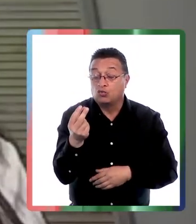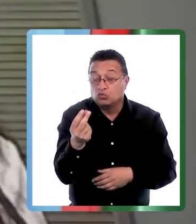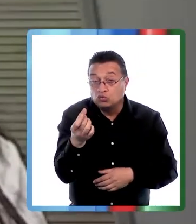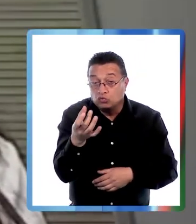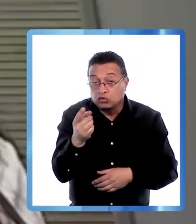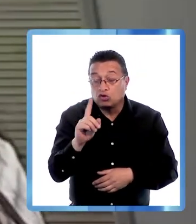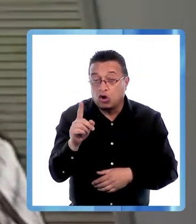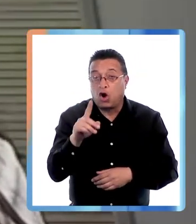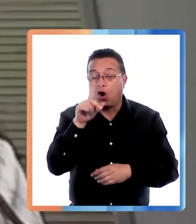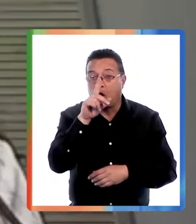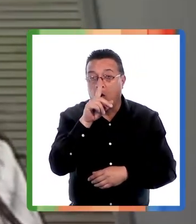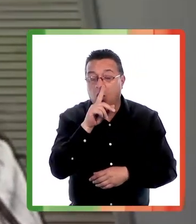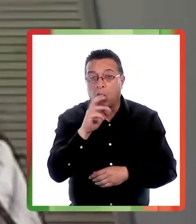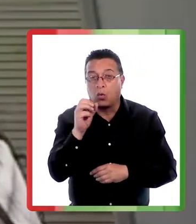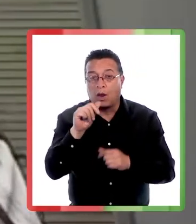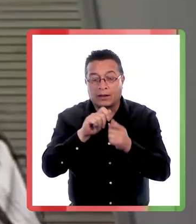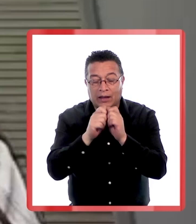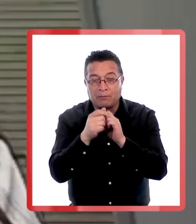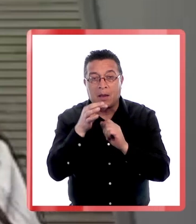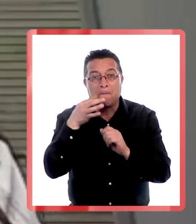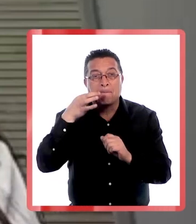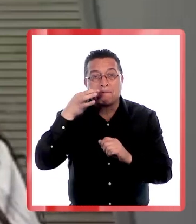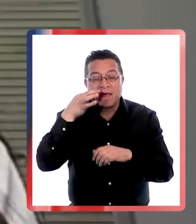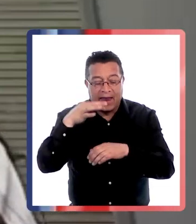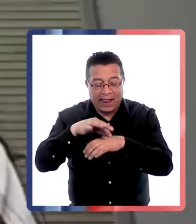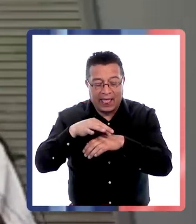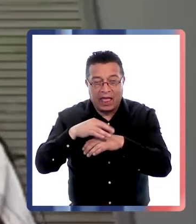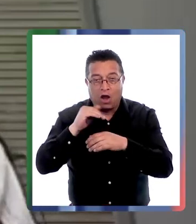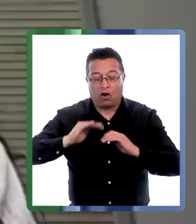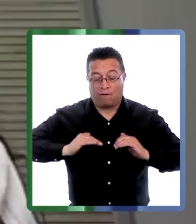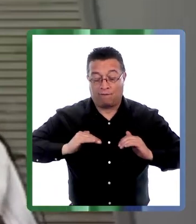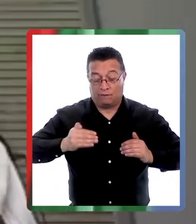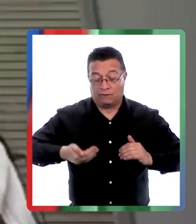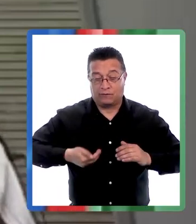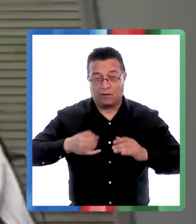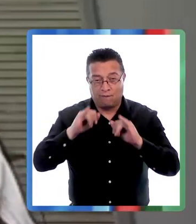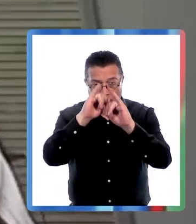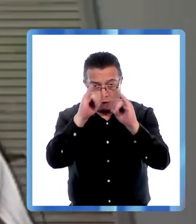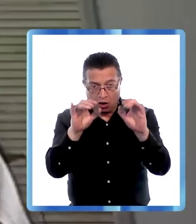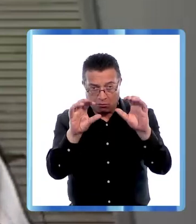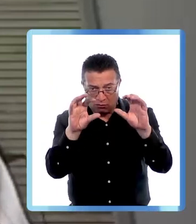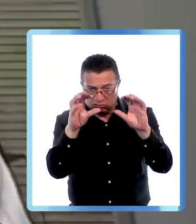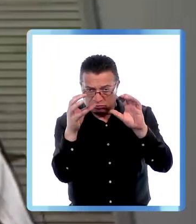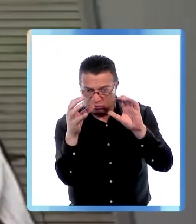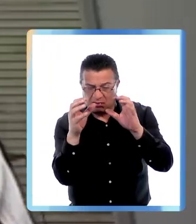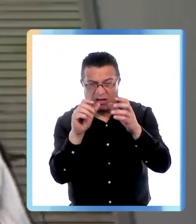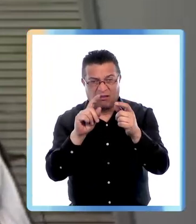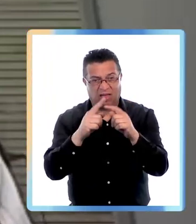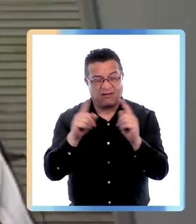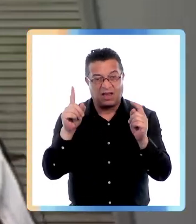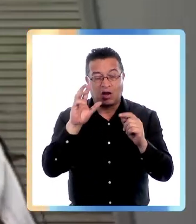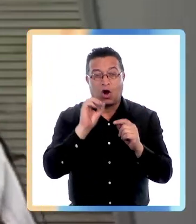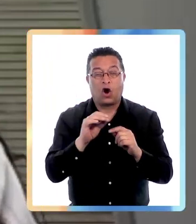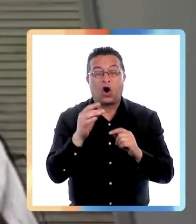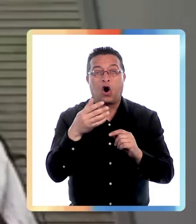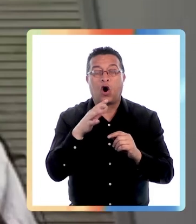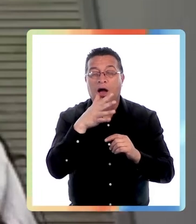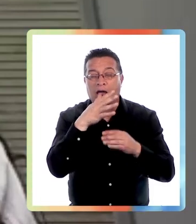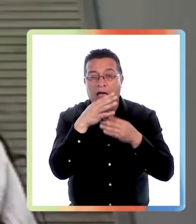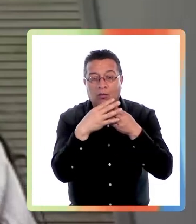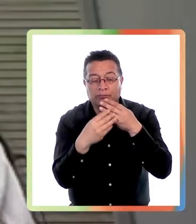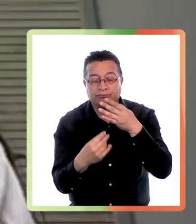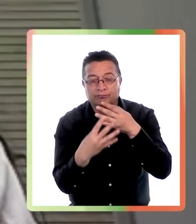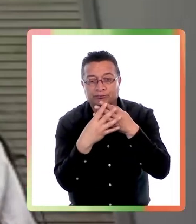un nódulo, sino que son cambios en la piel, algún cambio en la forma de la mama, algún tipo de secreción,